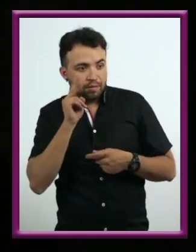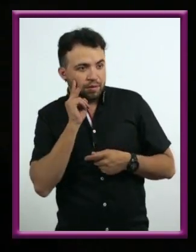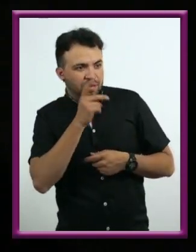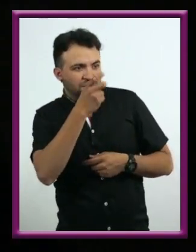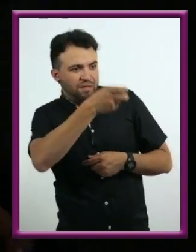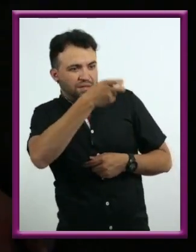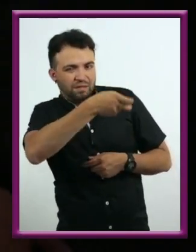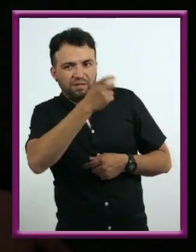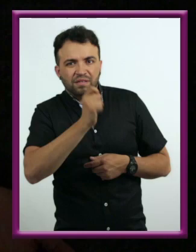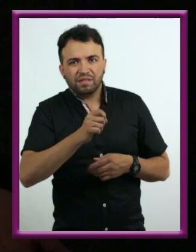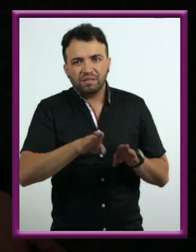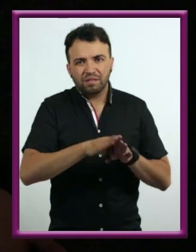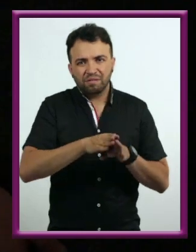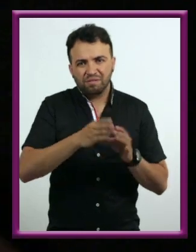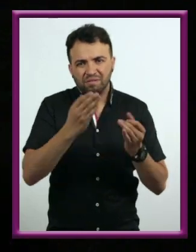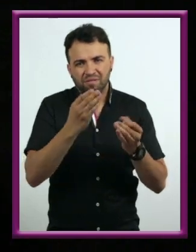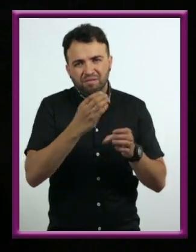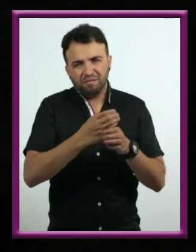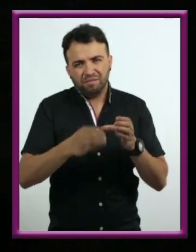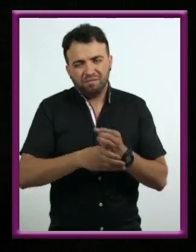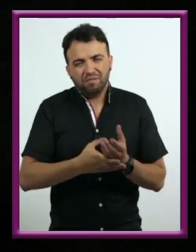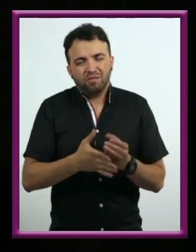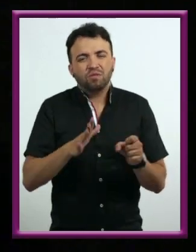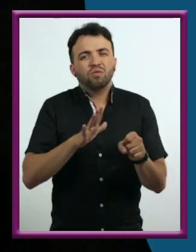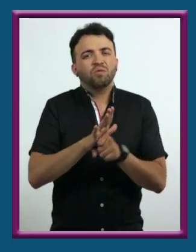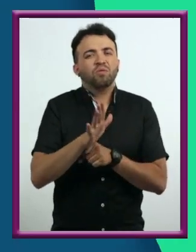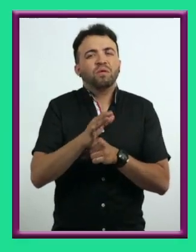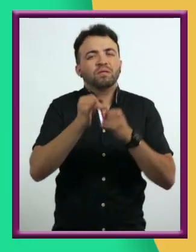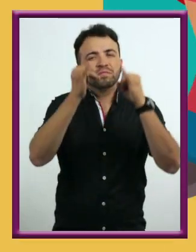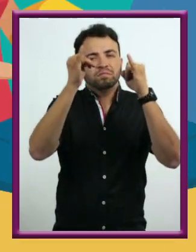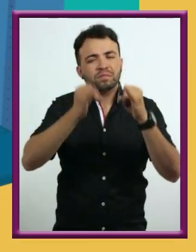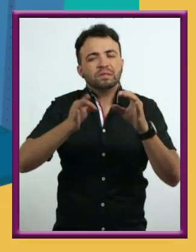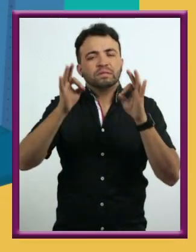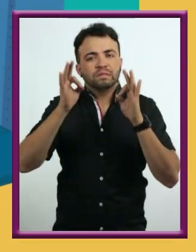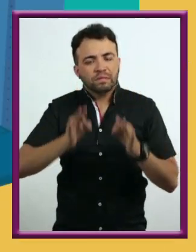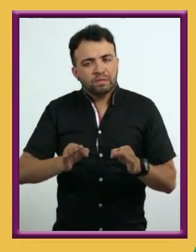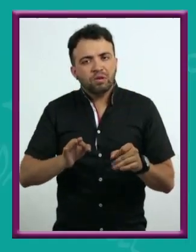solo hacían lo que a ambos les convenía. ¡Qué relajo!, ¿no?